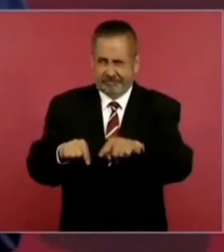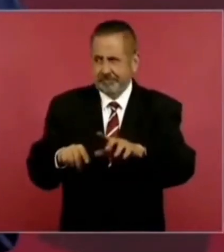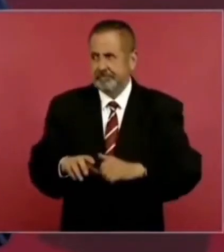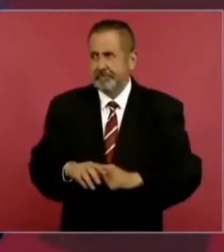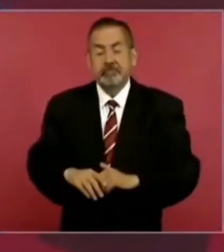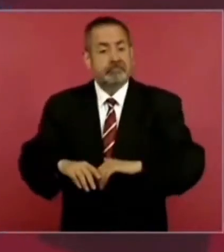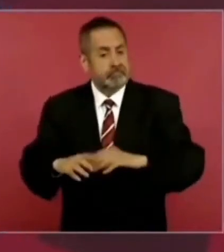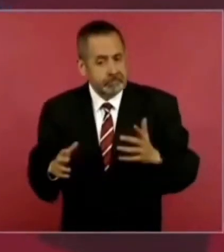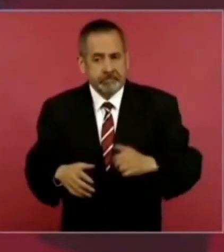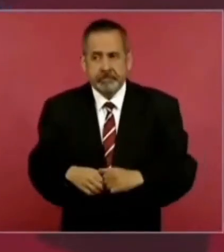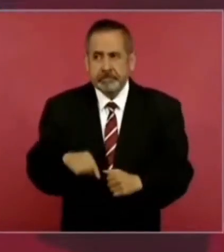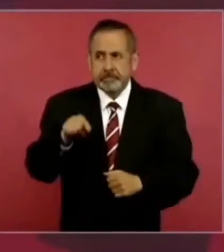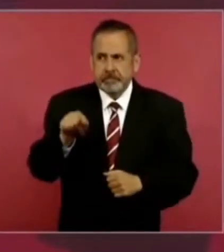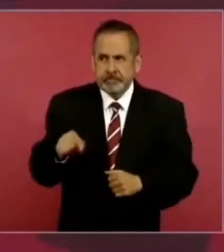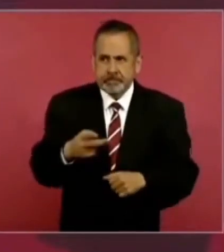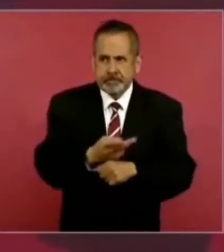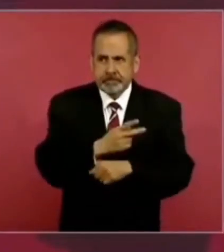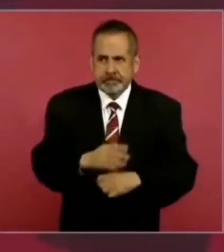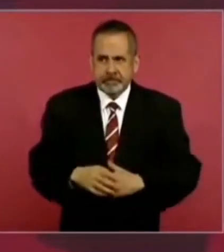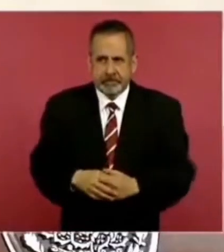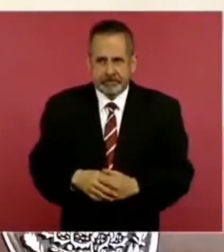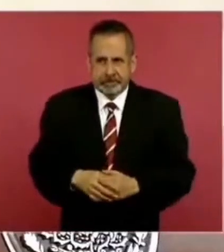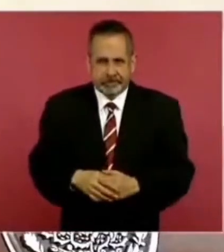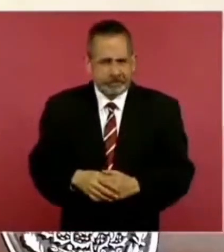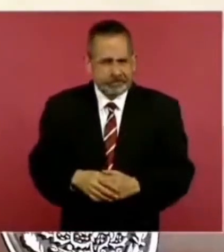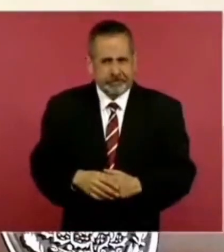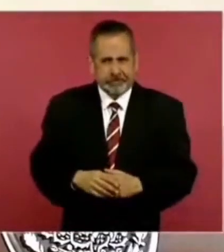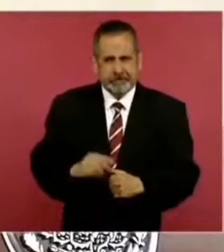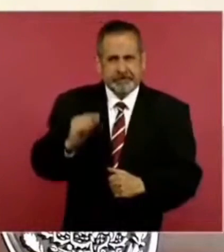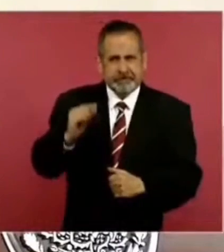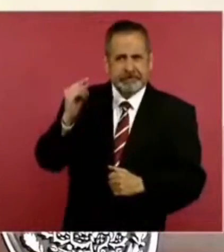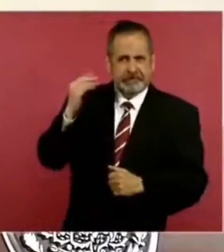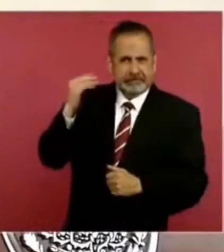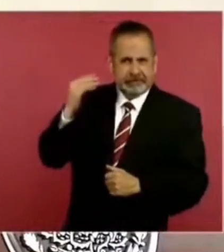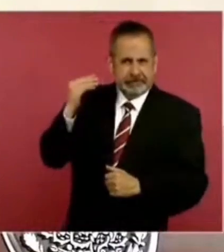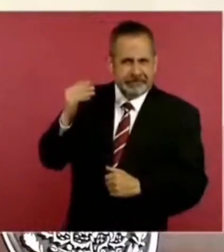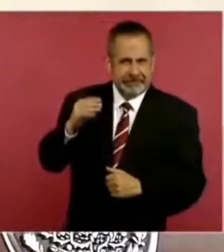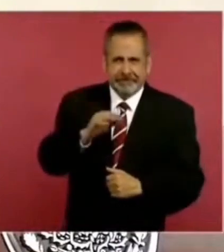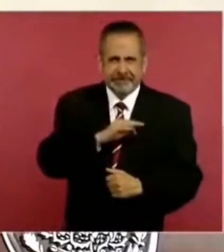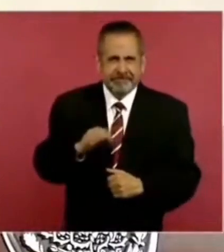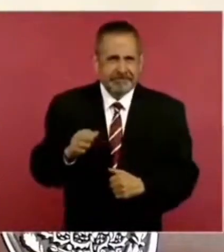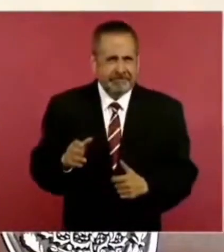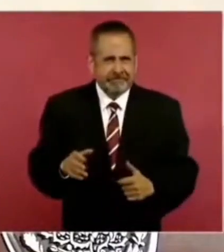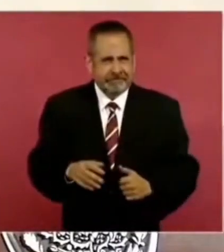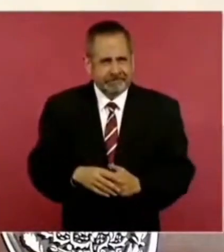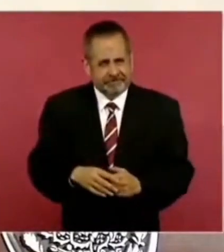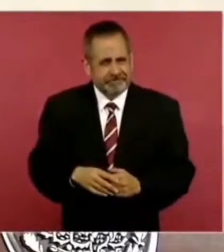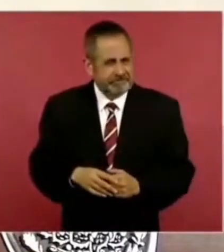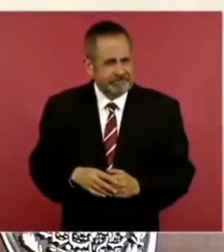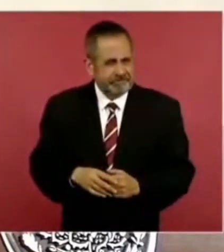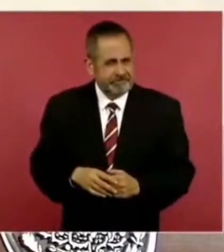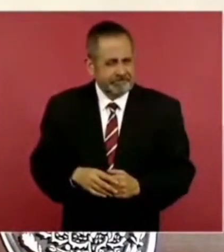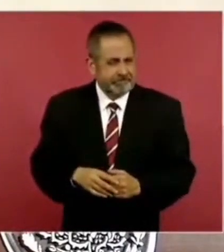Bueno, pues en los últimos tiempos, estamos hablando de